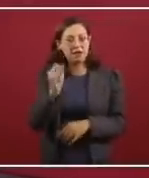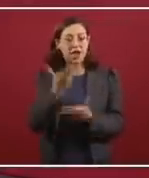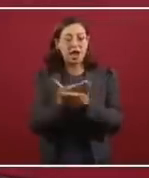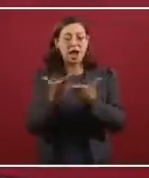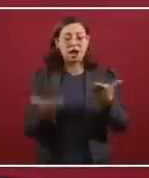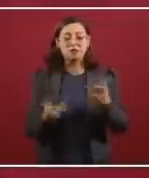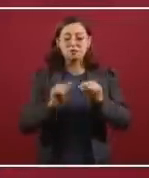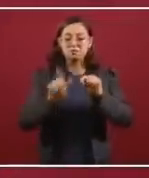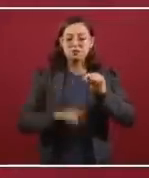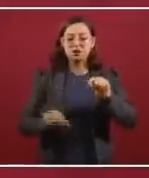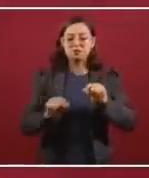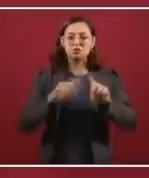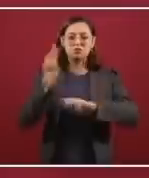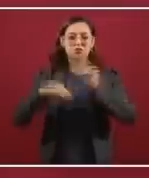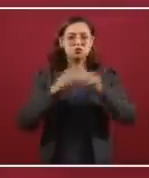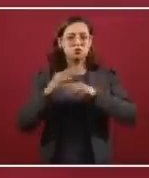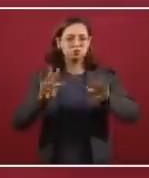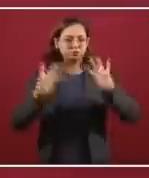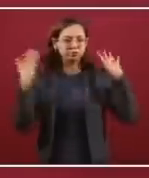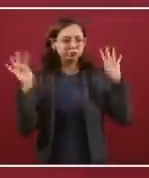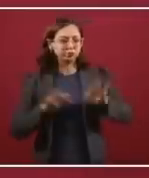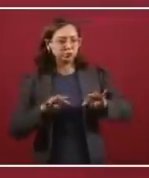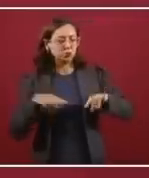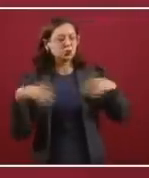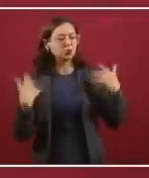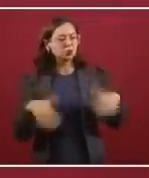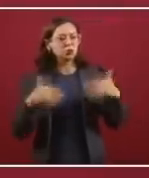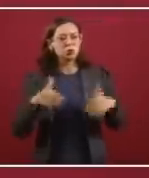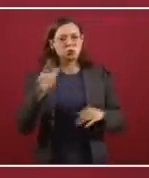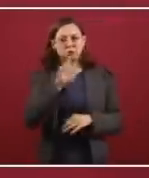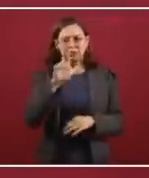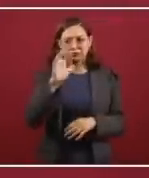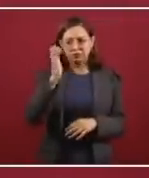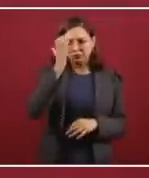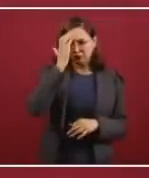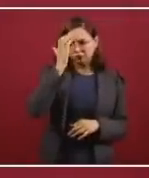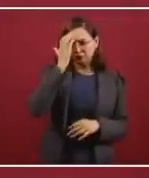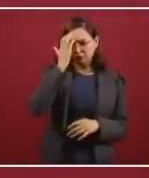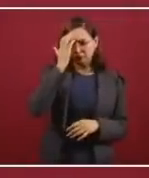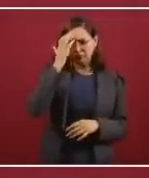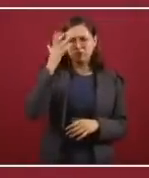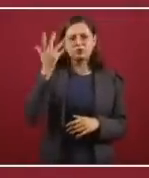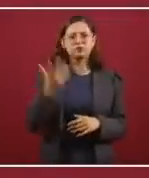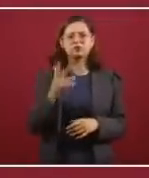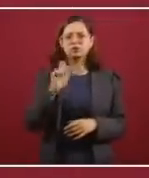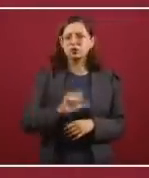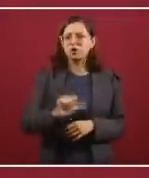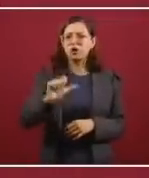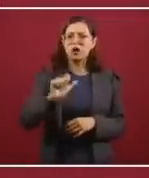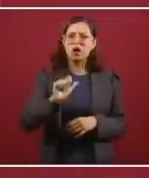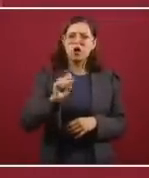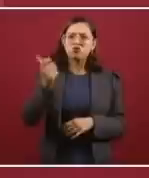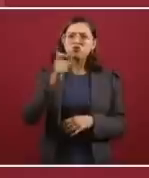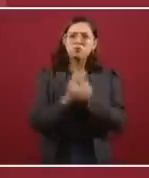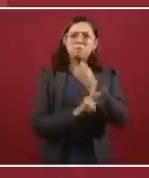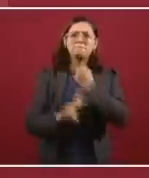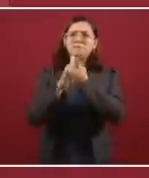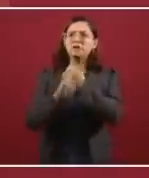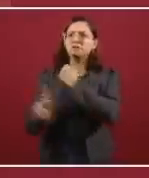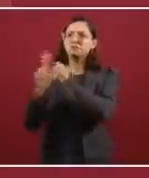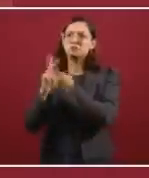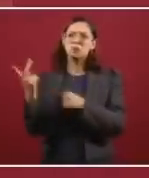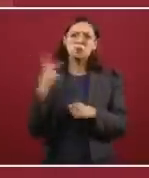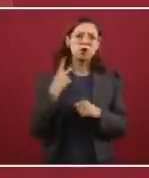tiene mucho reconocimiento mundial, la política exterior de México vuelve